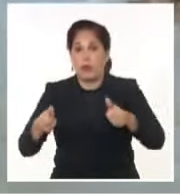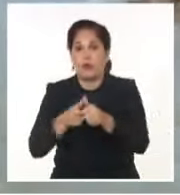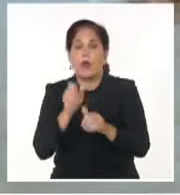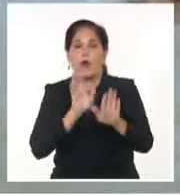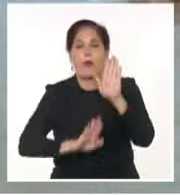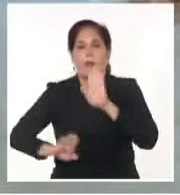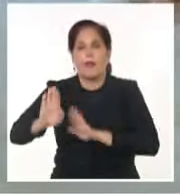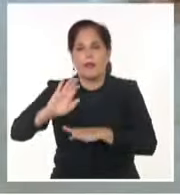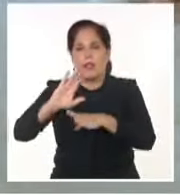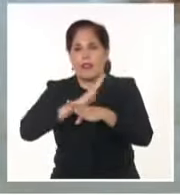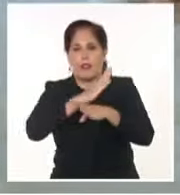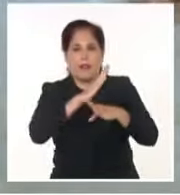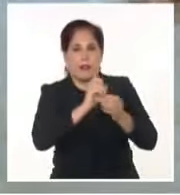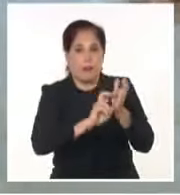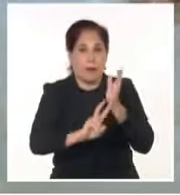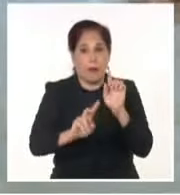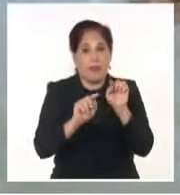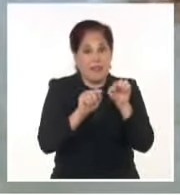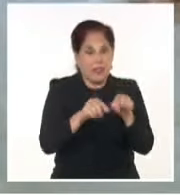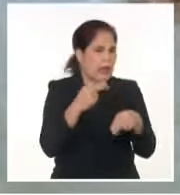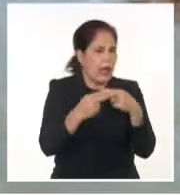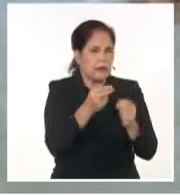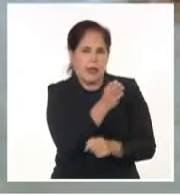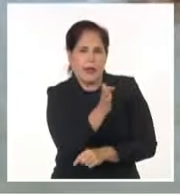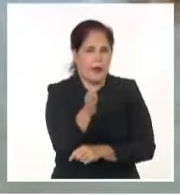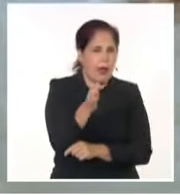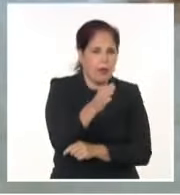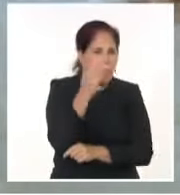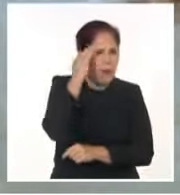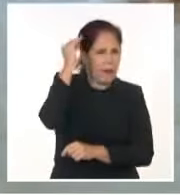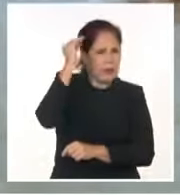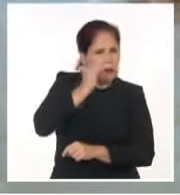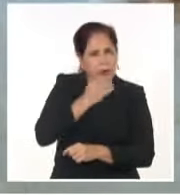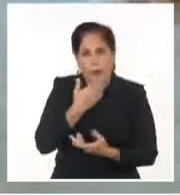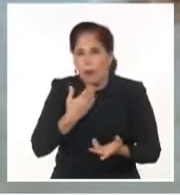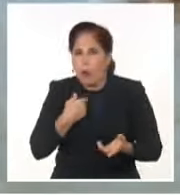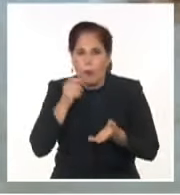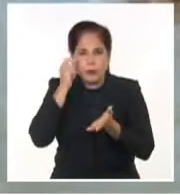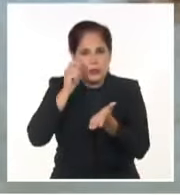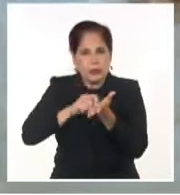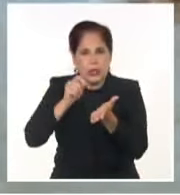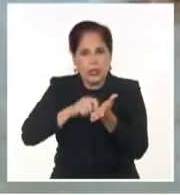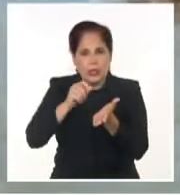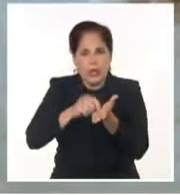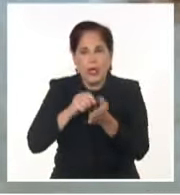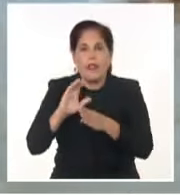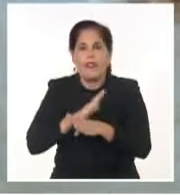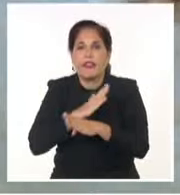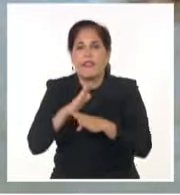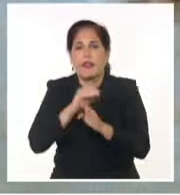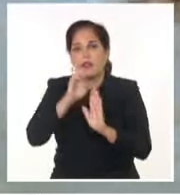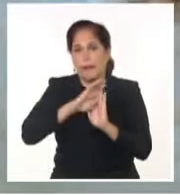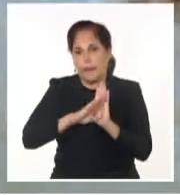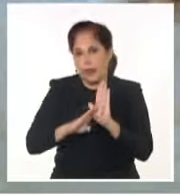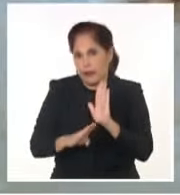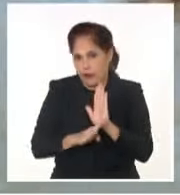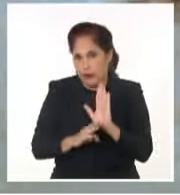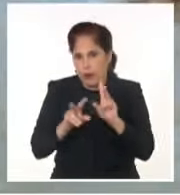los diferentes territorios realizan recorrido para chequear las diferentes medidas